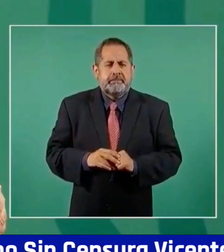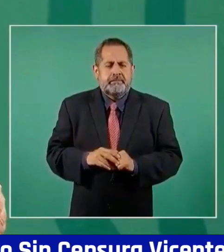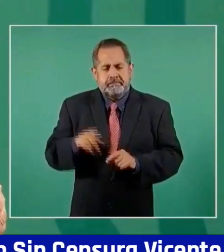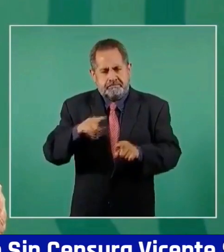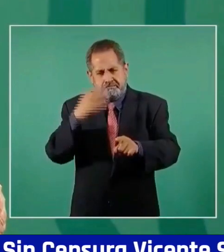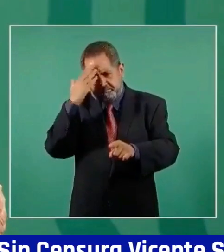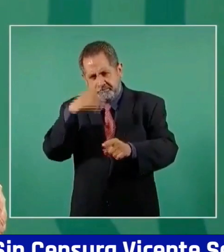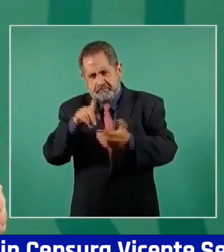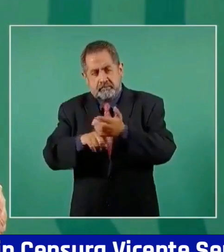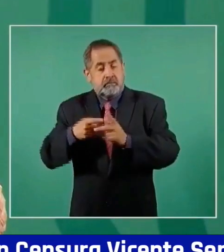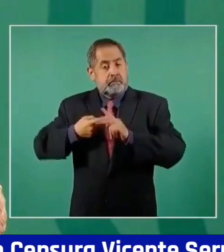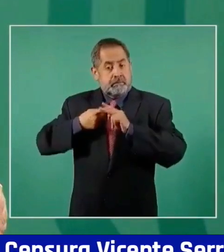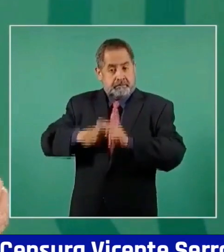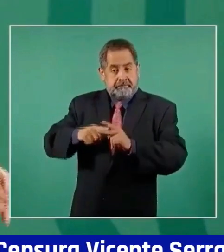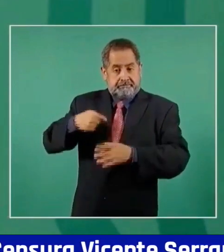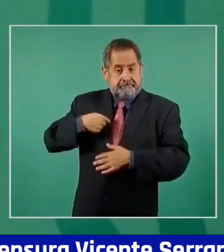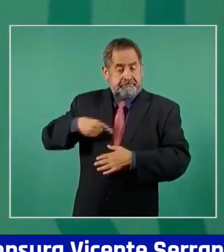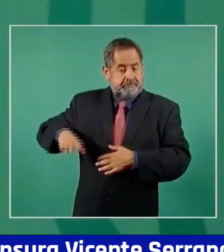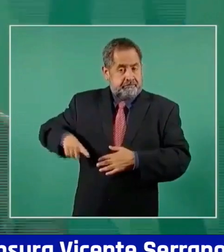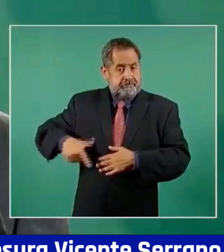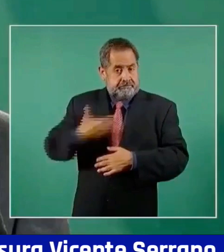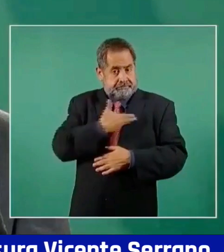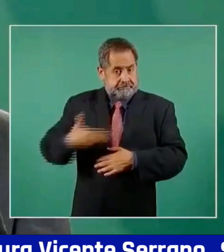¿Sabías que cuando entré al gobierno